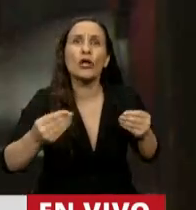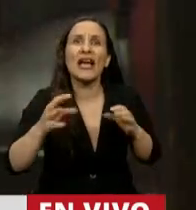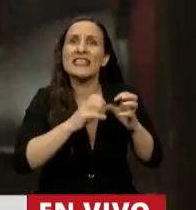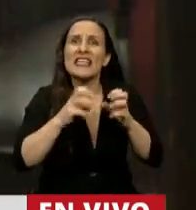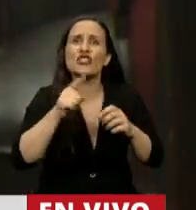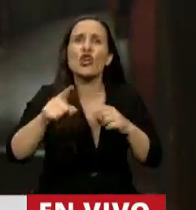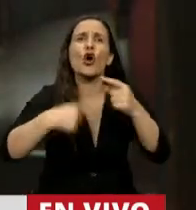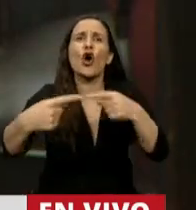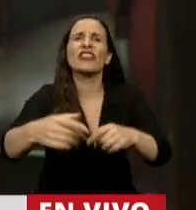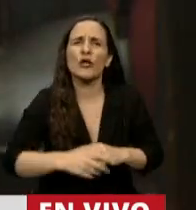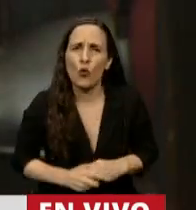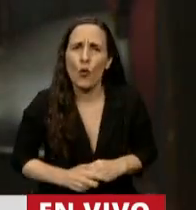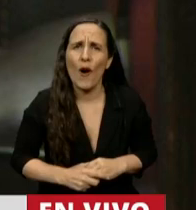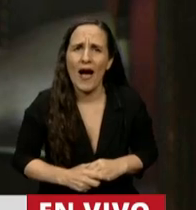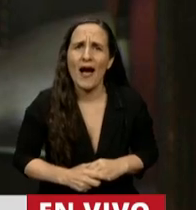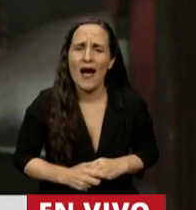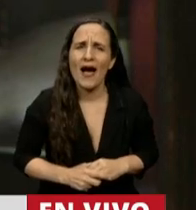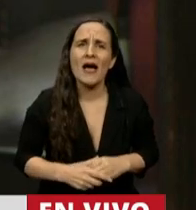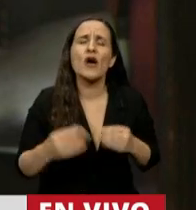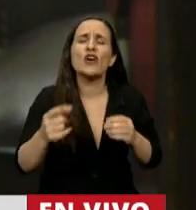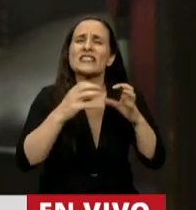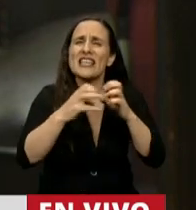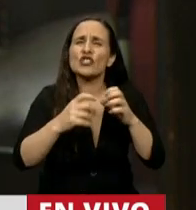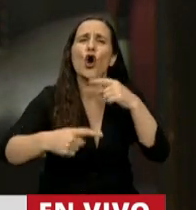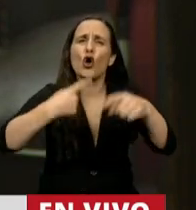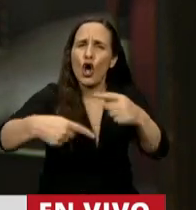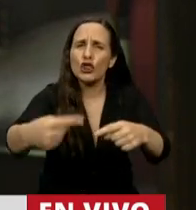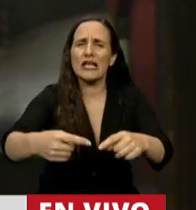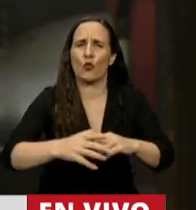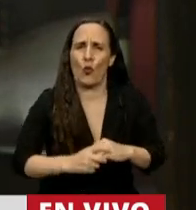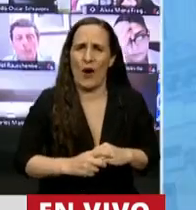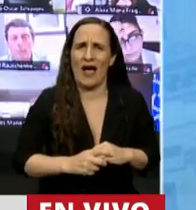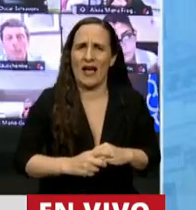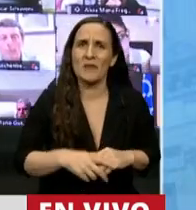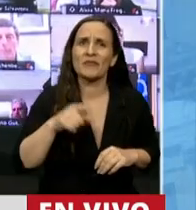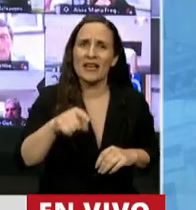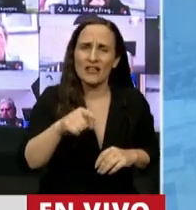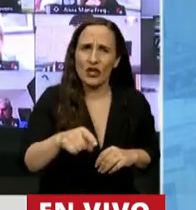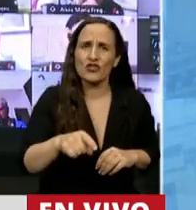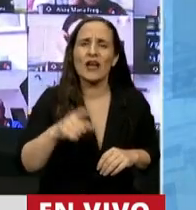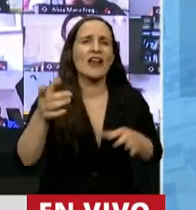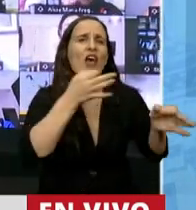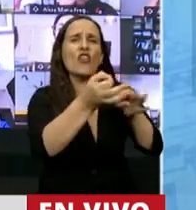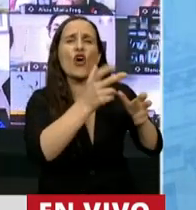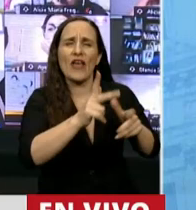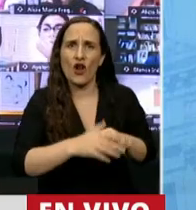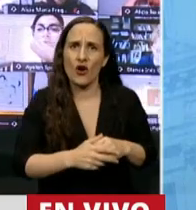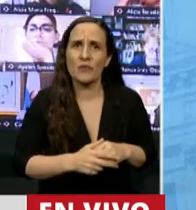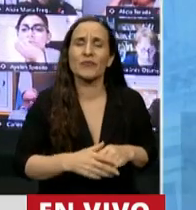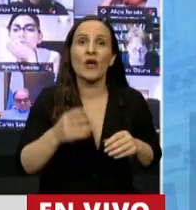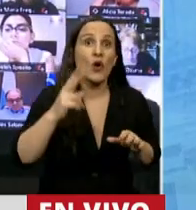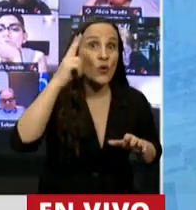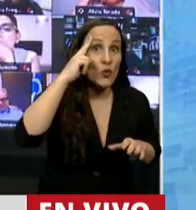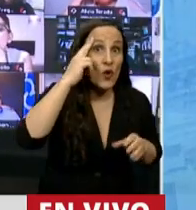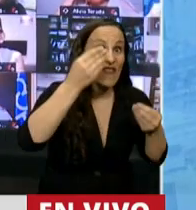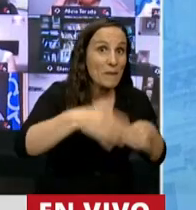sesiones continúan y en base... Porque las sesiones continúan. Y entonces... Diputados, no dialoguen. El 9